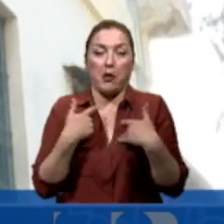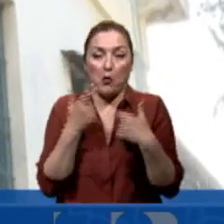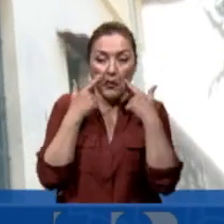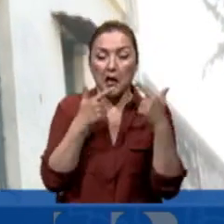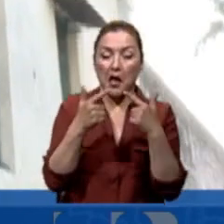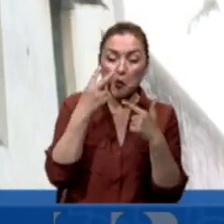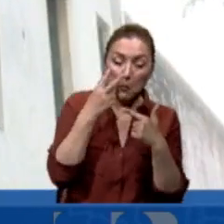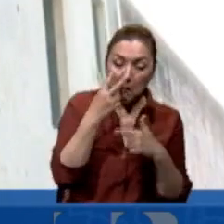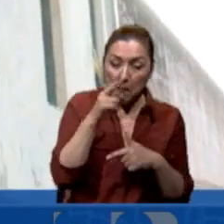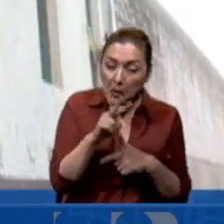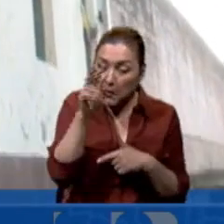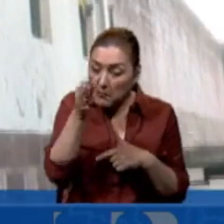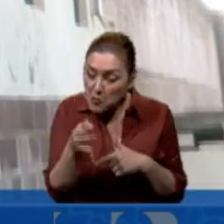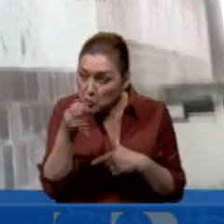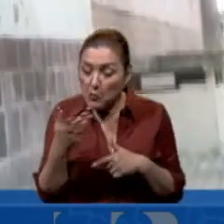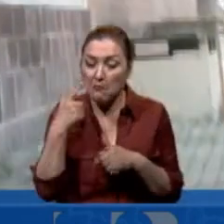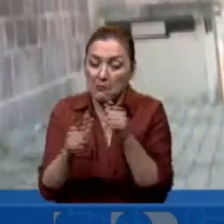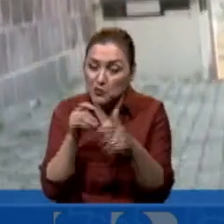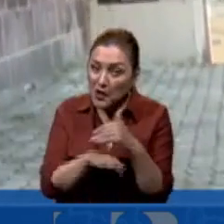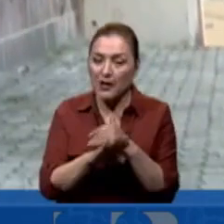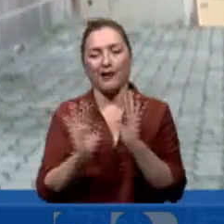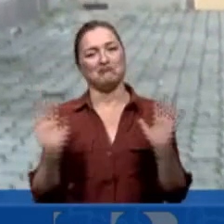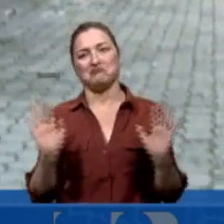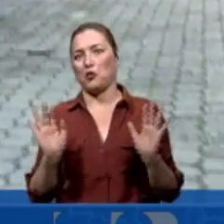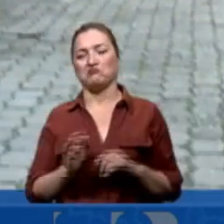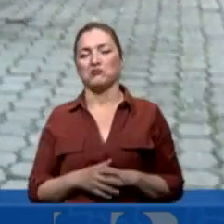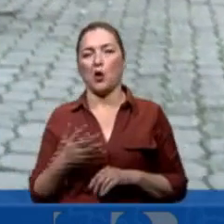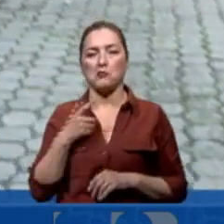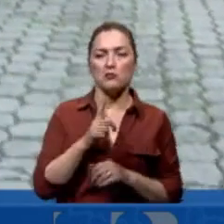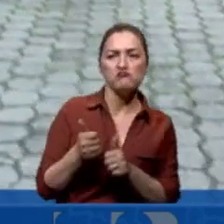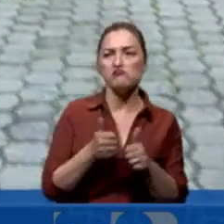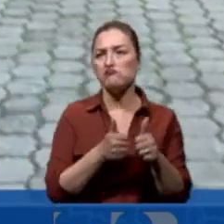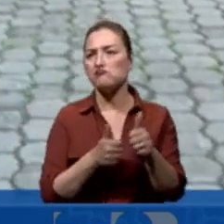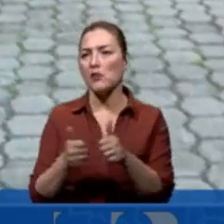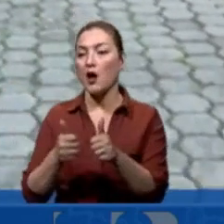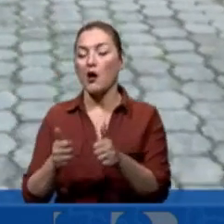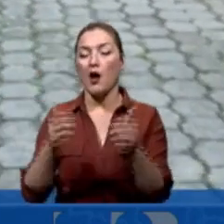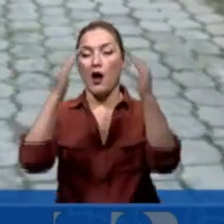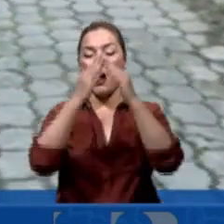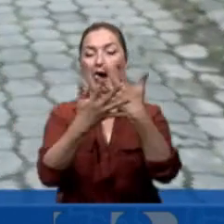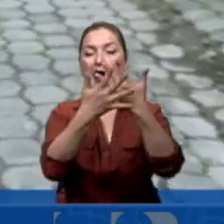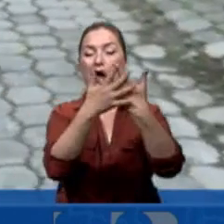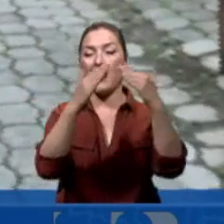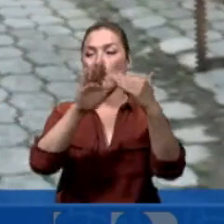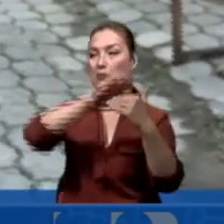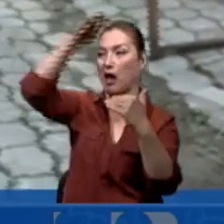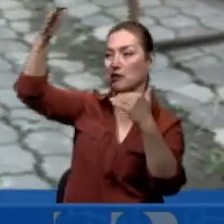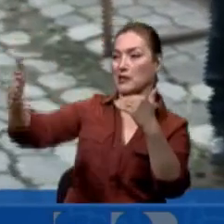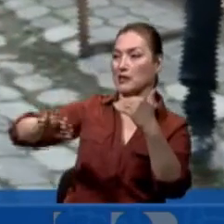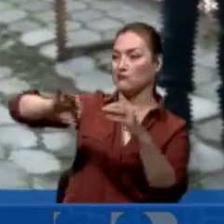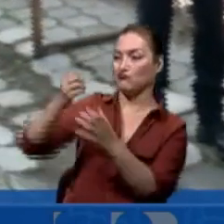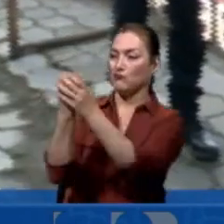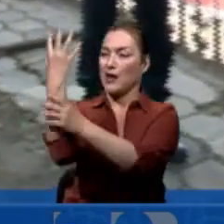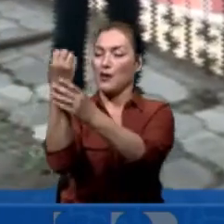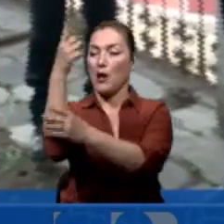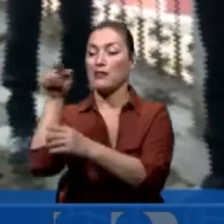del espacio público del municipio eh Y hemos tenido importantes resultados porque todo este sector lamentablemente es un punto crítico uno de los puntos críticos que